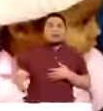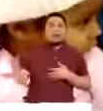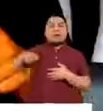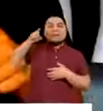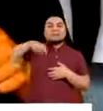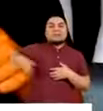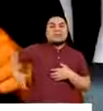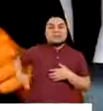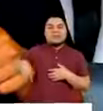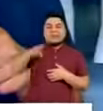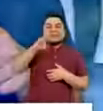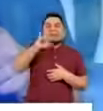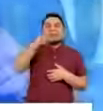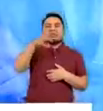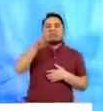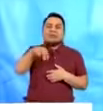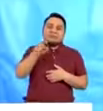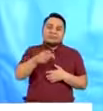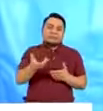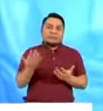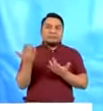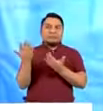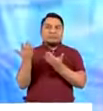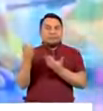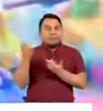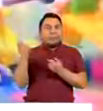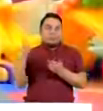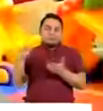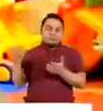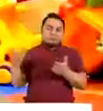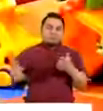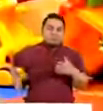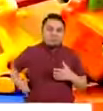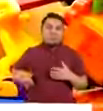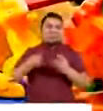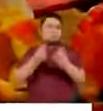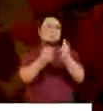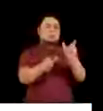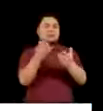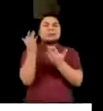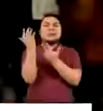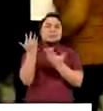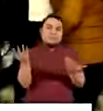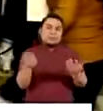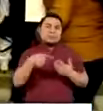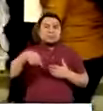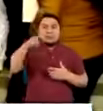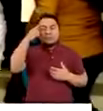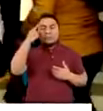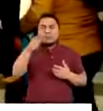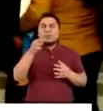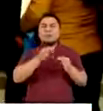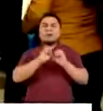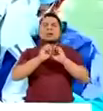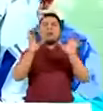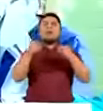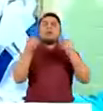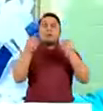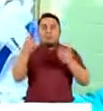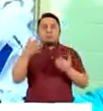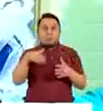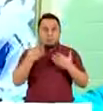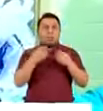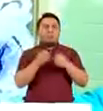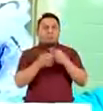su riñoncito. Muchos mitos se tejen en torno a la donación y trasplante de órganos. Aquí despejamos algunas dudas de cuándo procede.